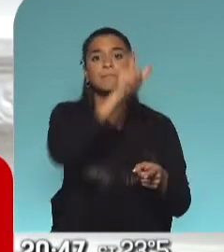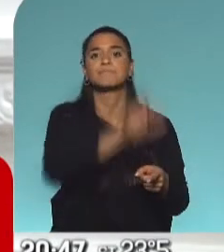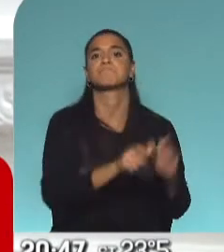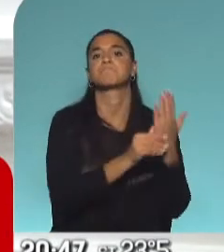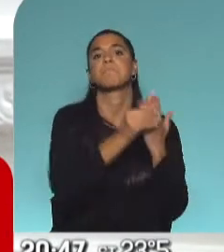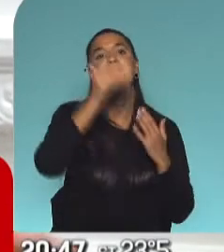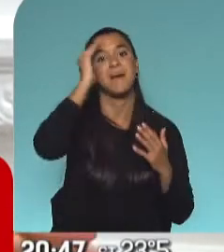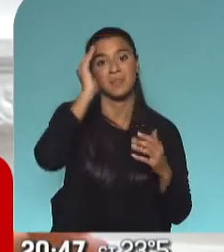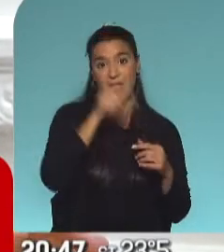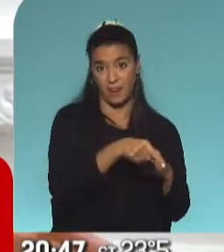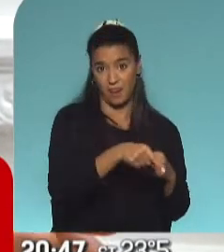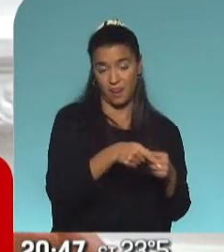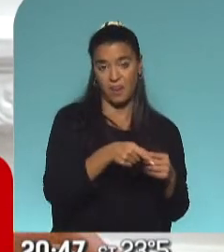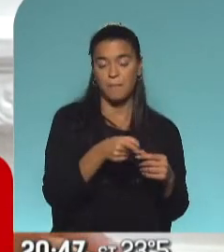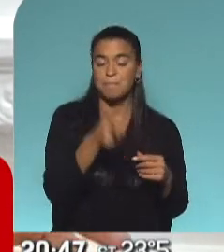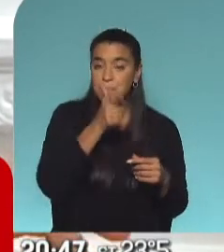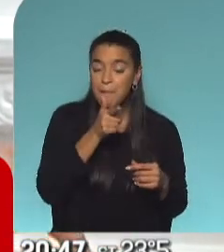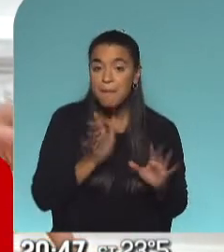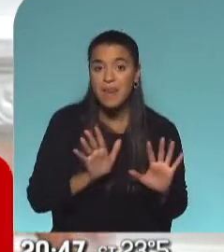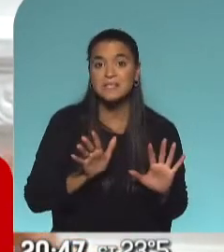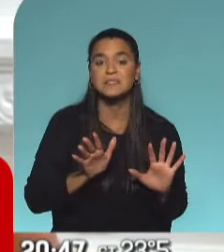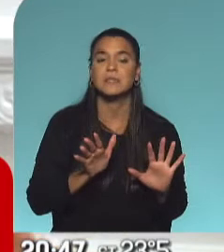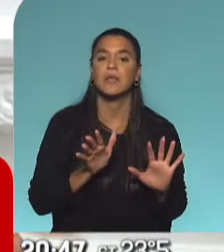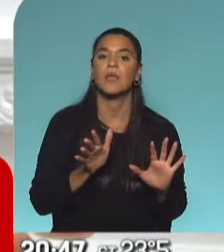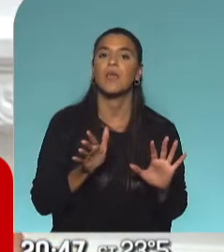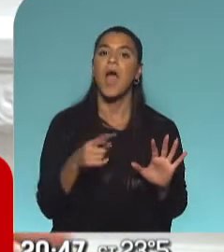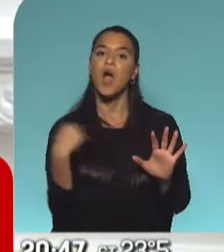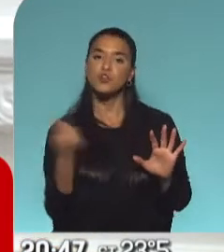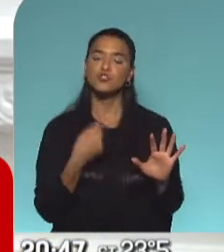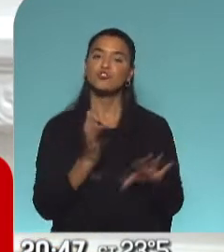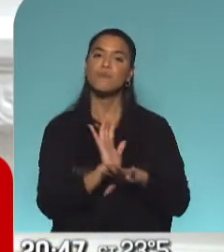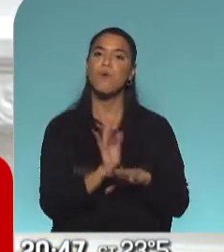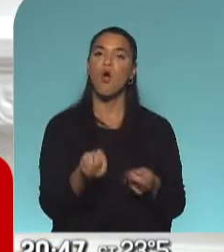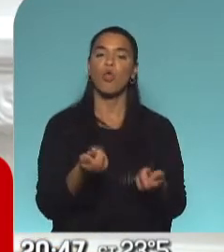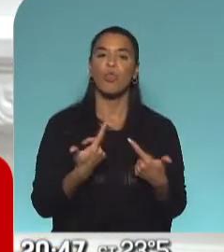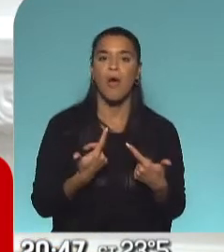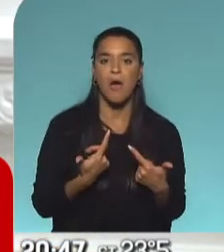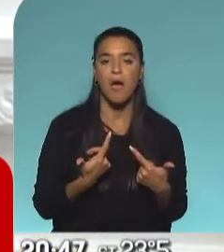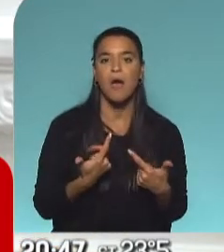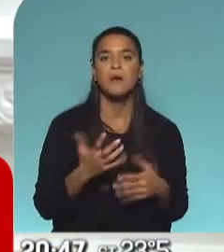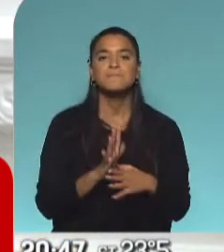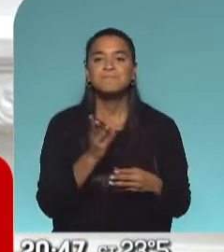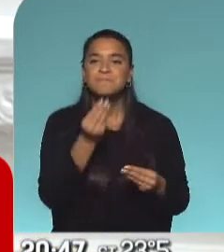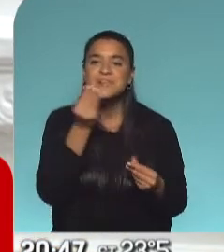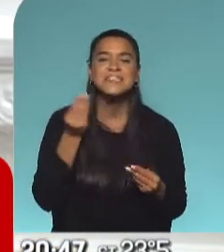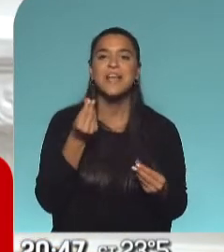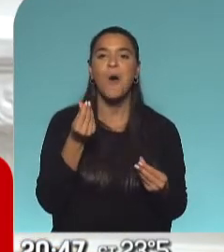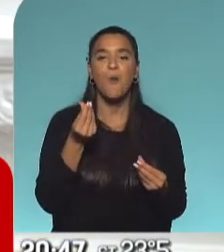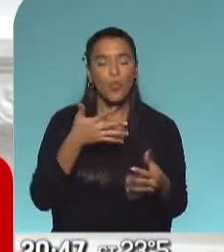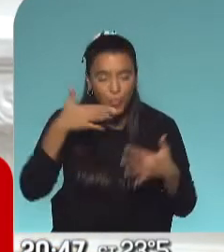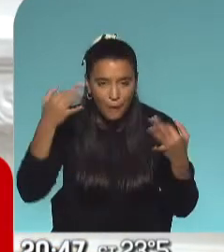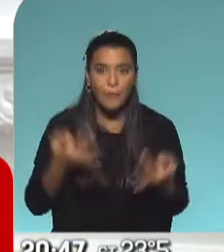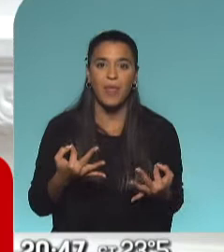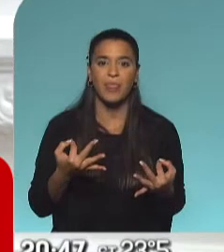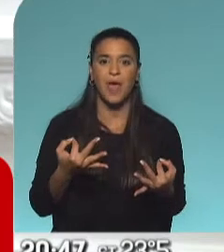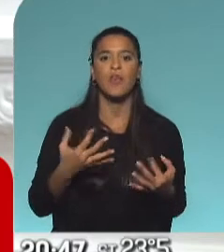Martín Guzmán, me parece que nos deja a nosotros también con un sabor realmente